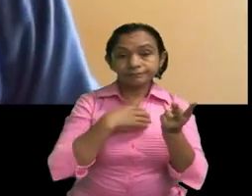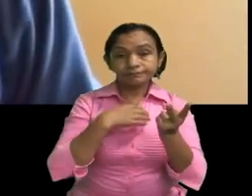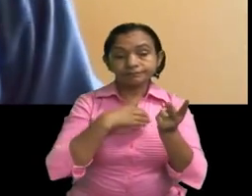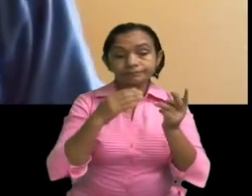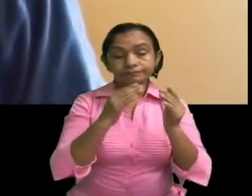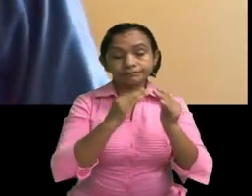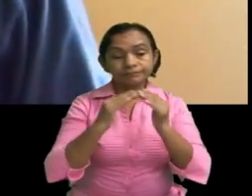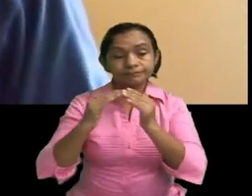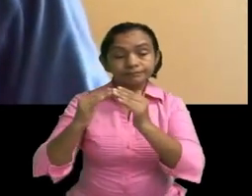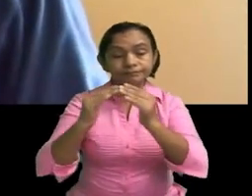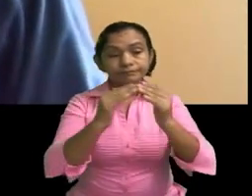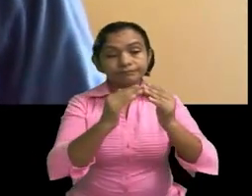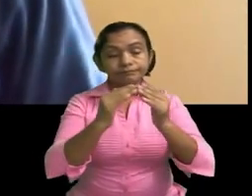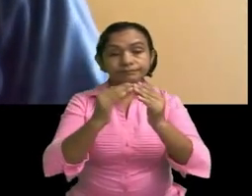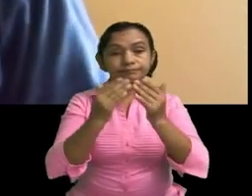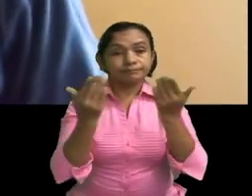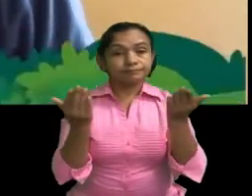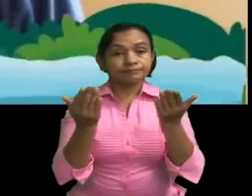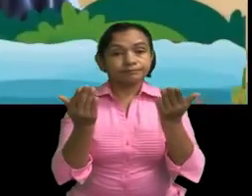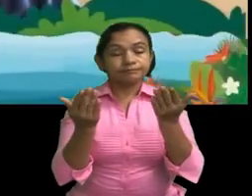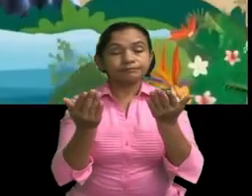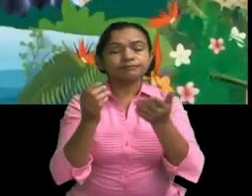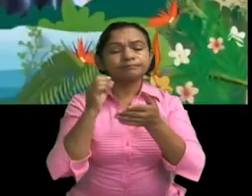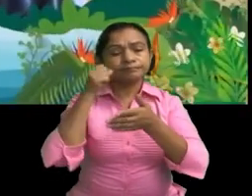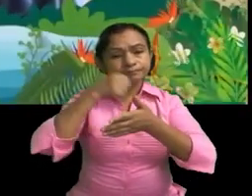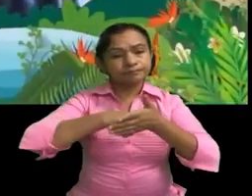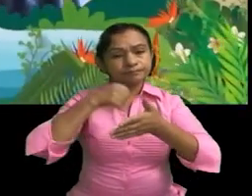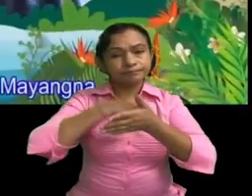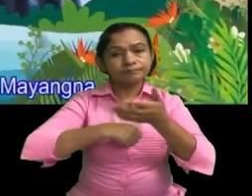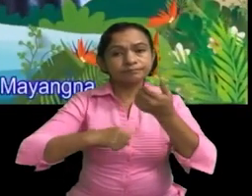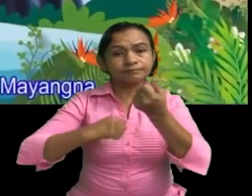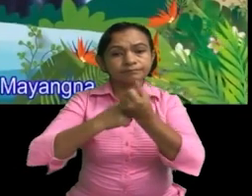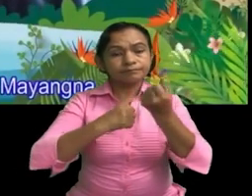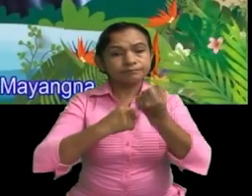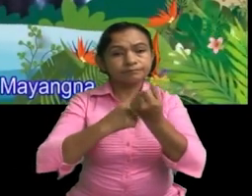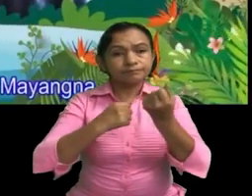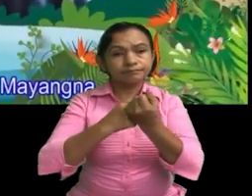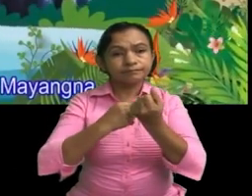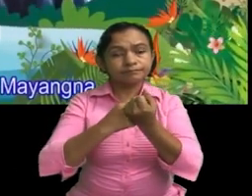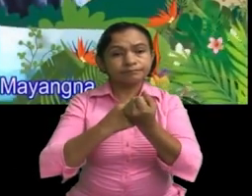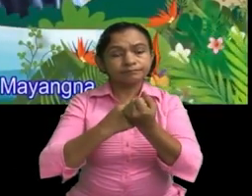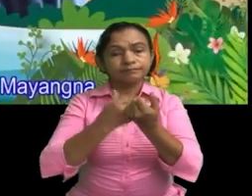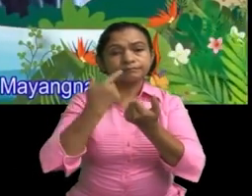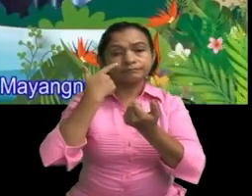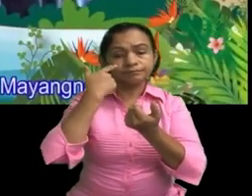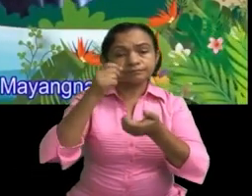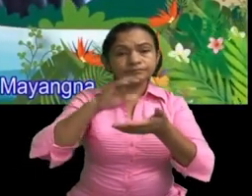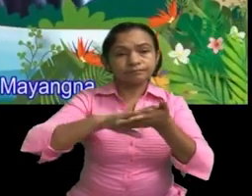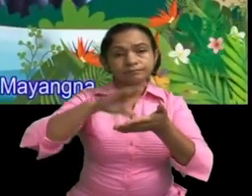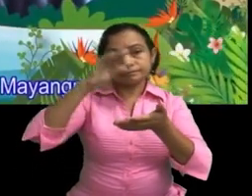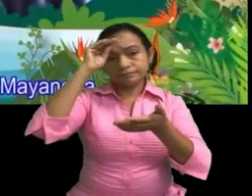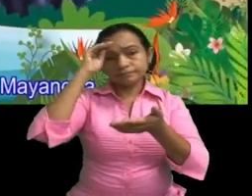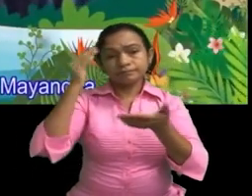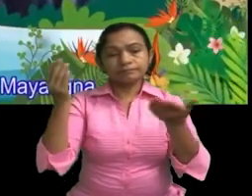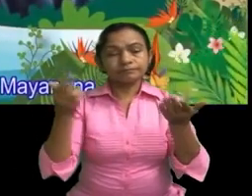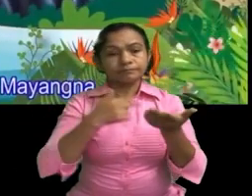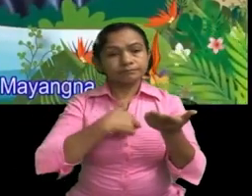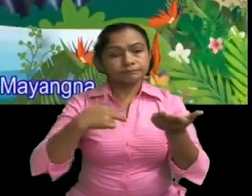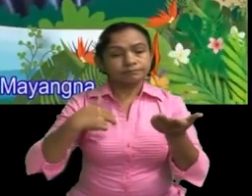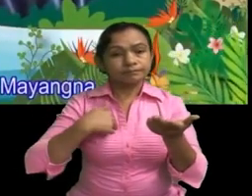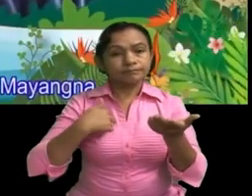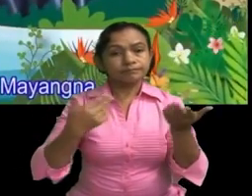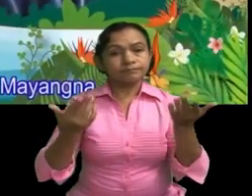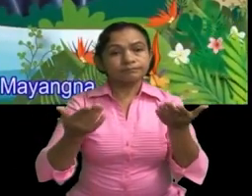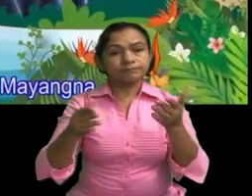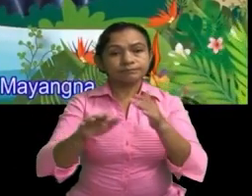comunidades y en los territorios para fortalecer los conocimientos que ya está en